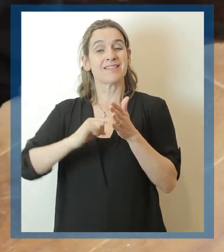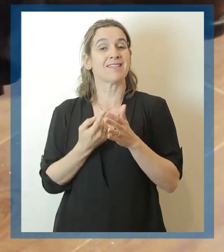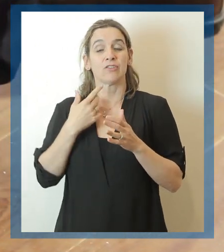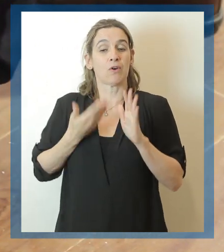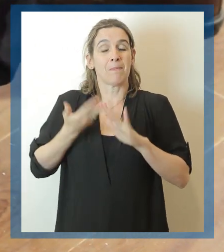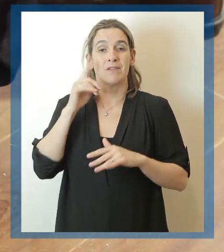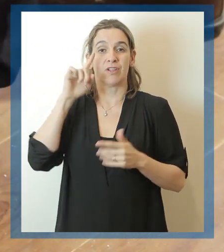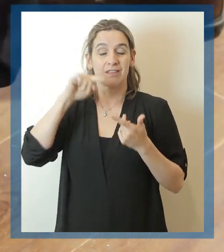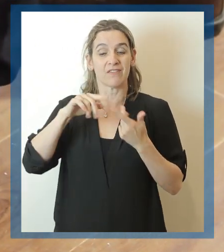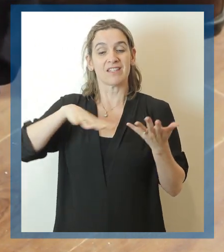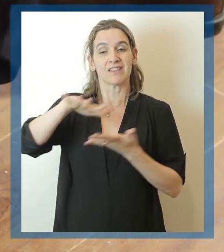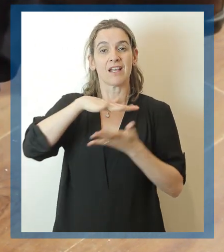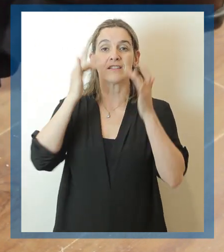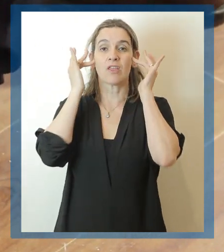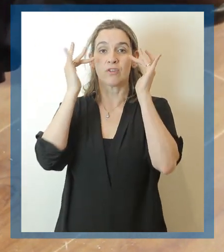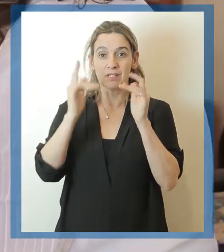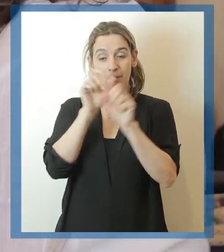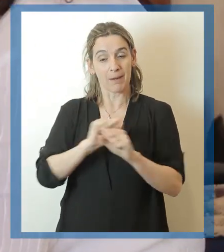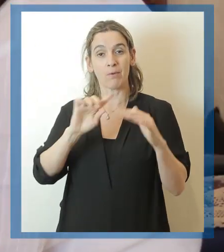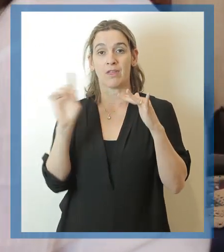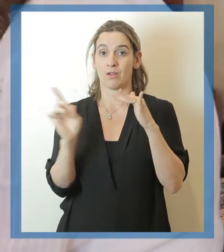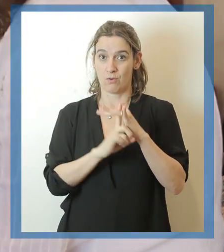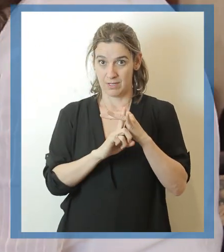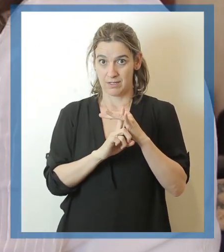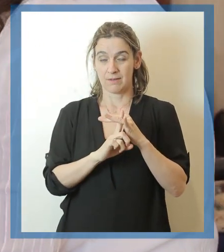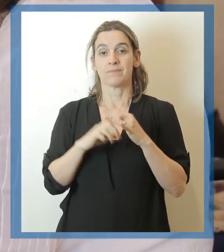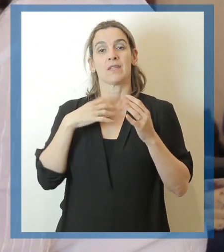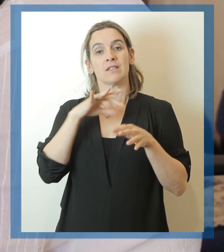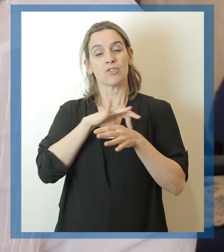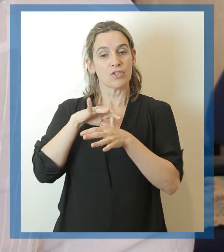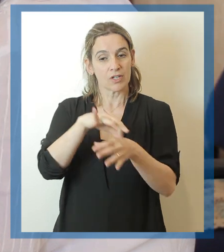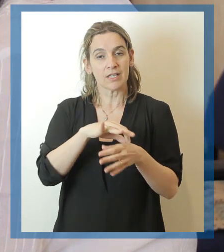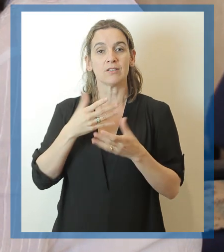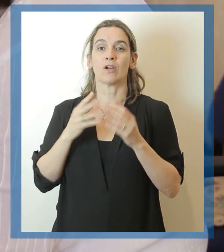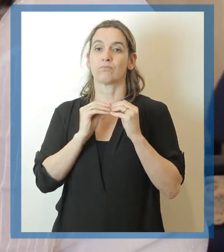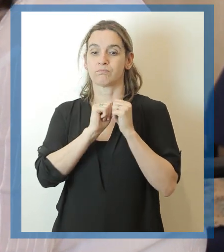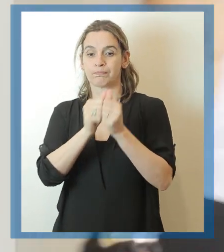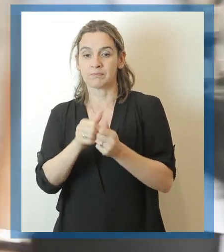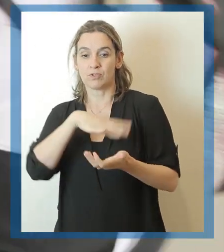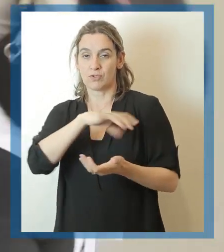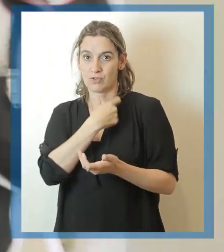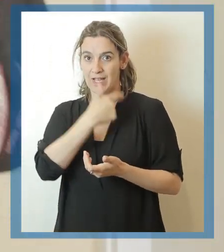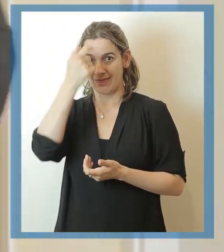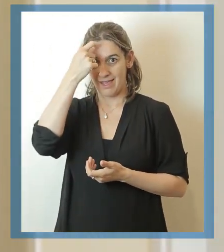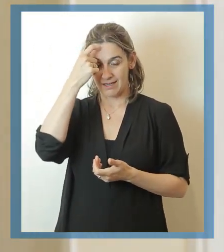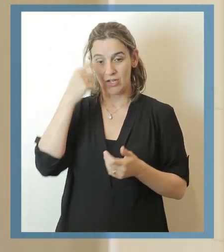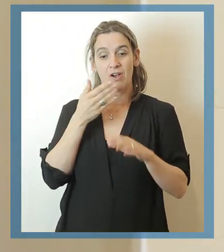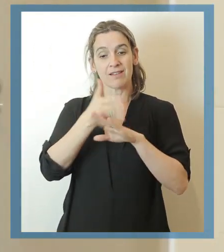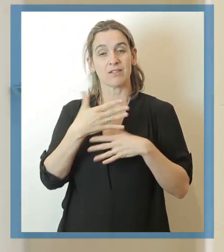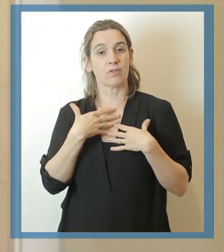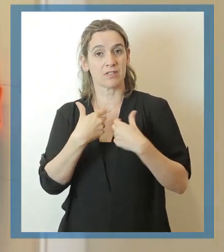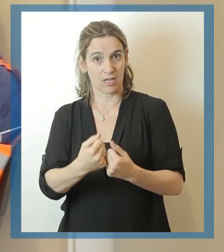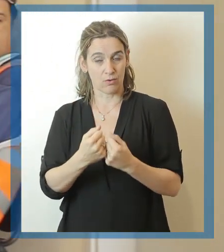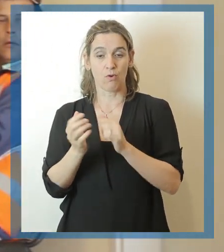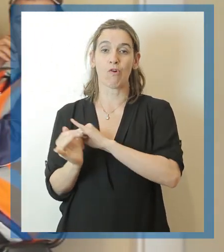del programa está en las instancias educativas para la inclusión. Se brinda acompañamiento social con equipos técnicos, acceso a